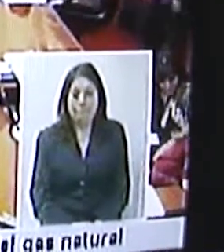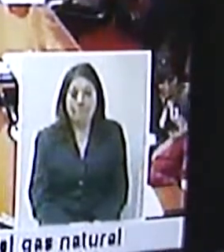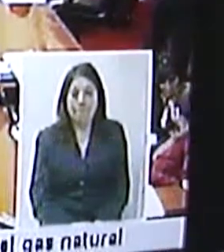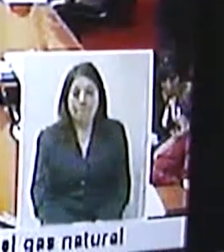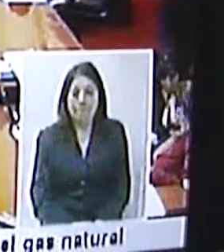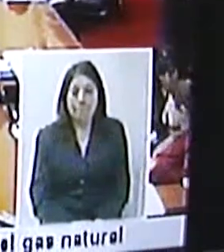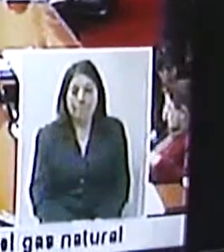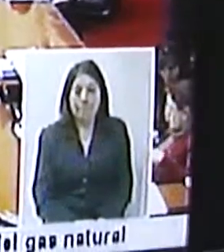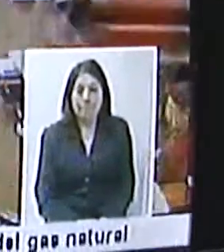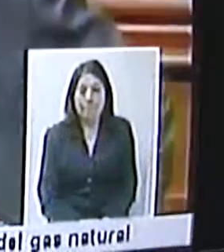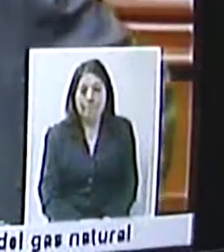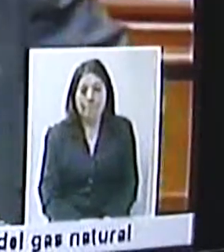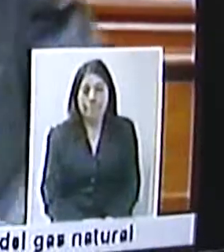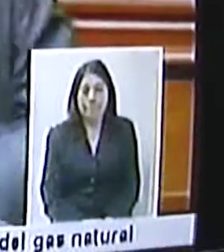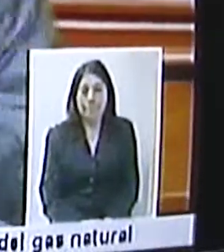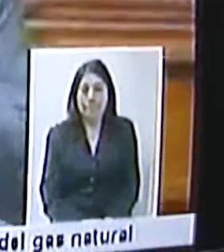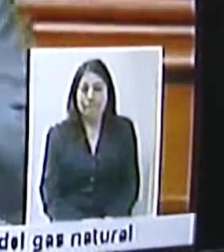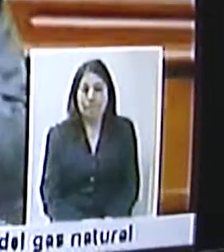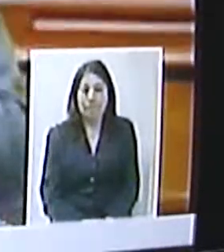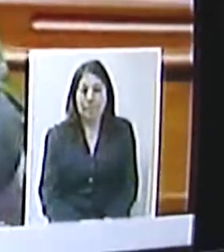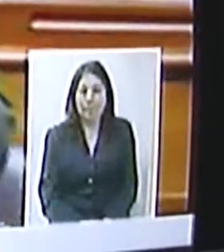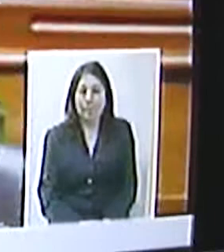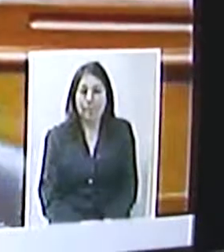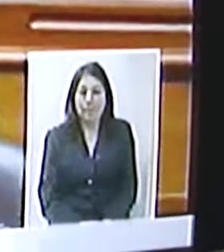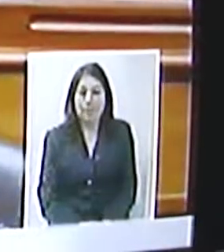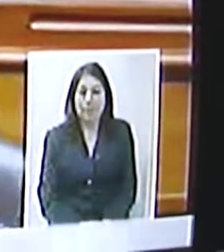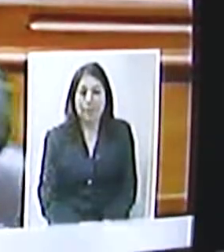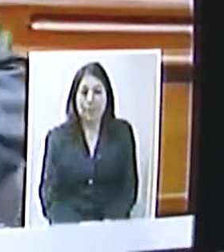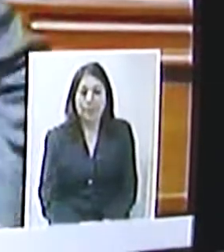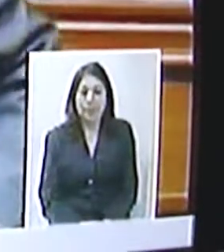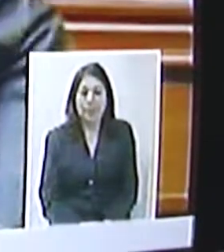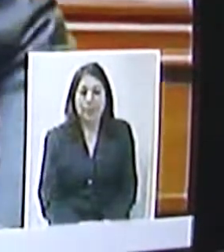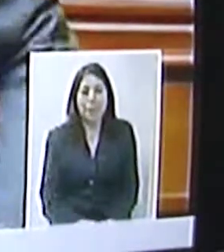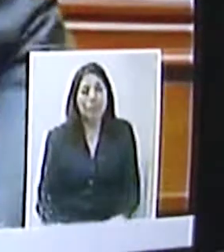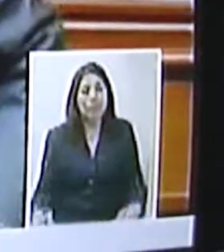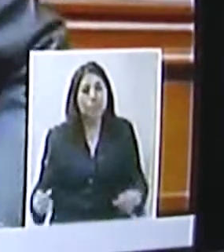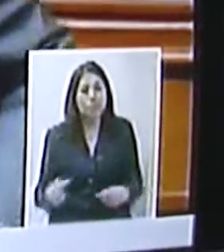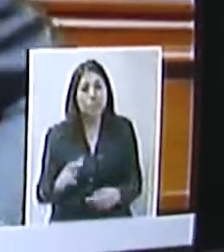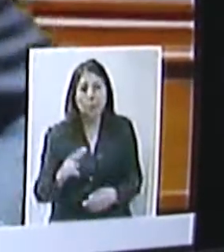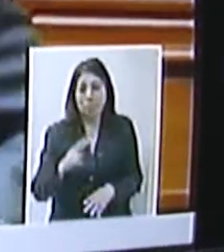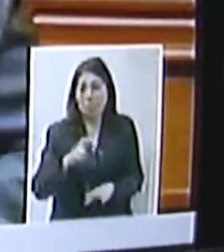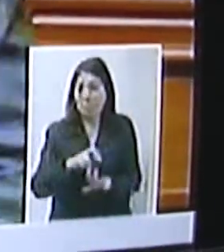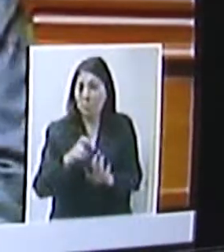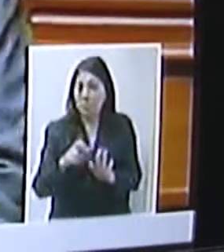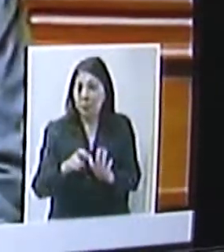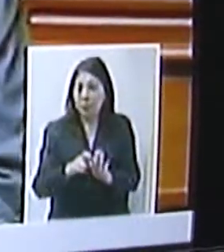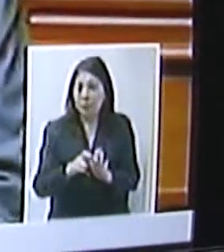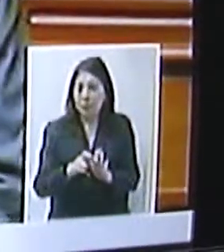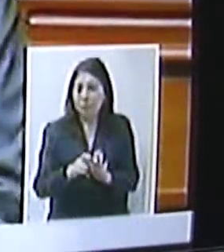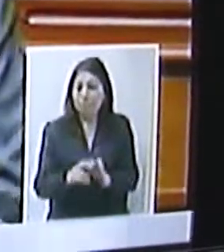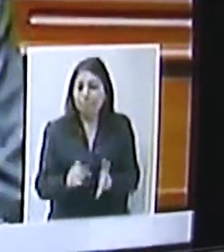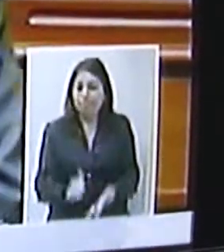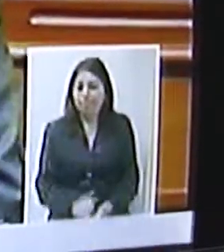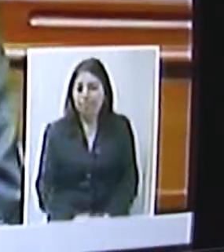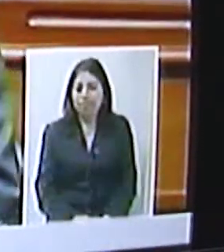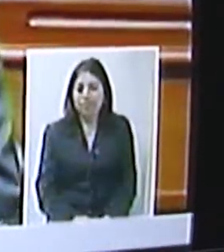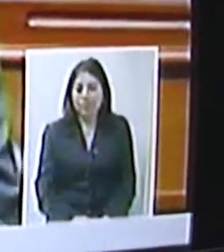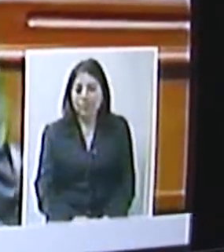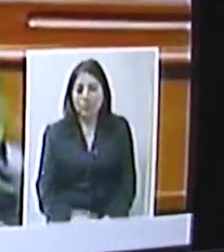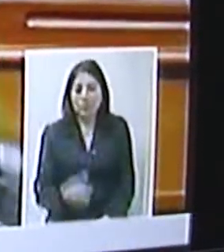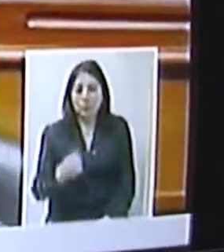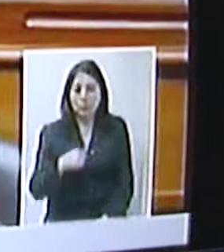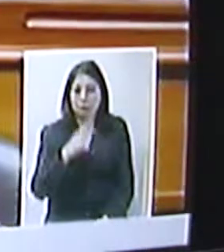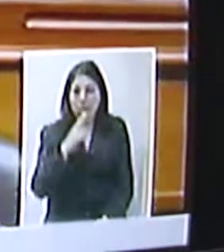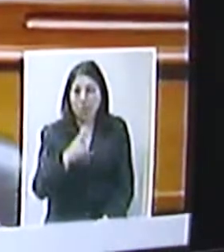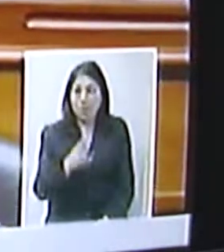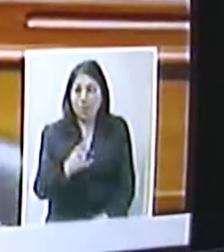Conscientemente, señor presidente, creo que no tendría por qué contraponerse ambos proyectos si en nuestra